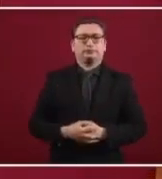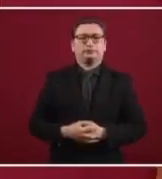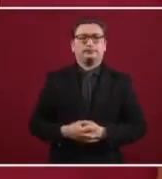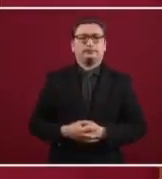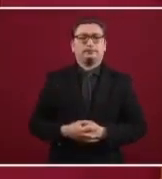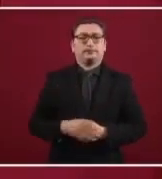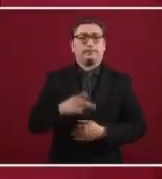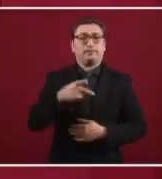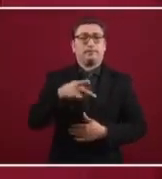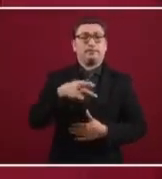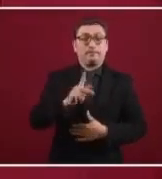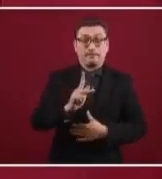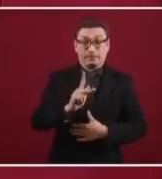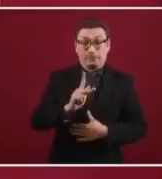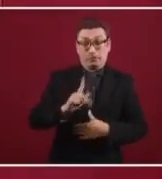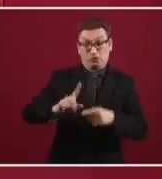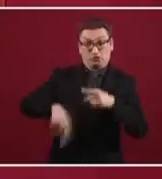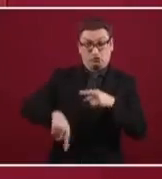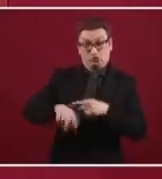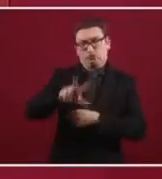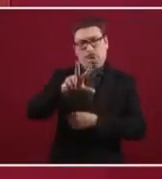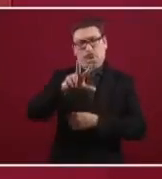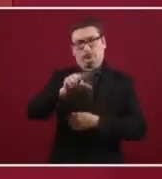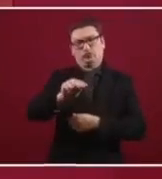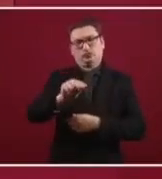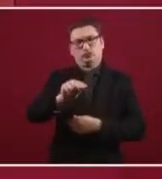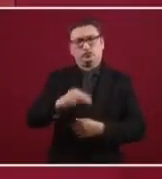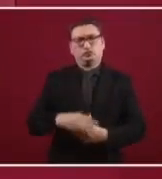pero no lo hacemos